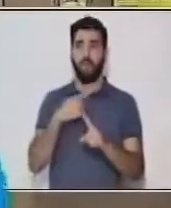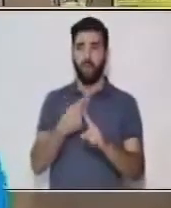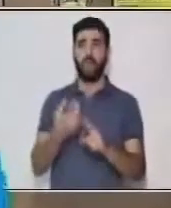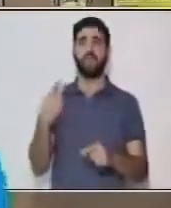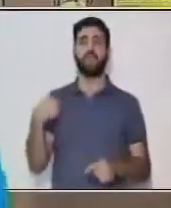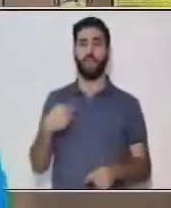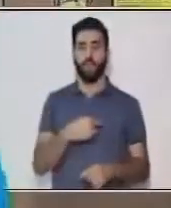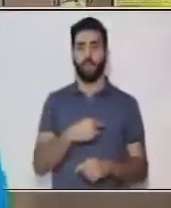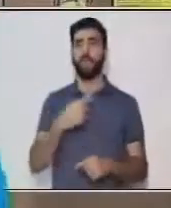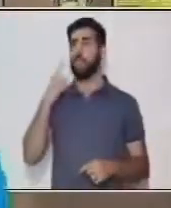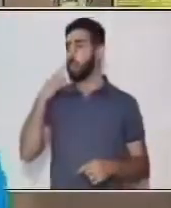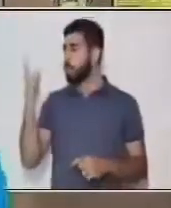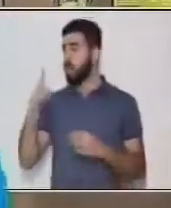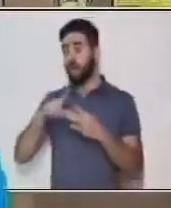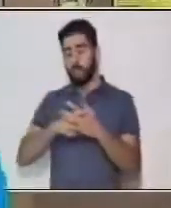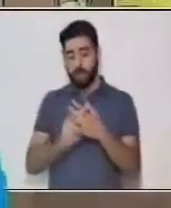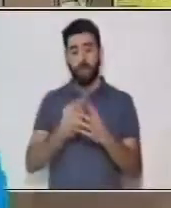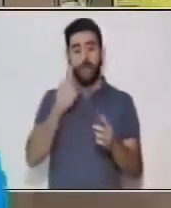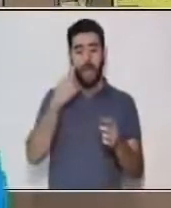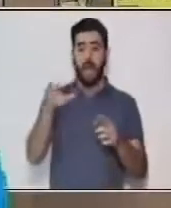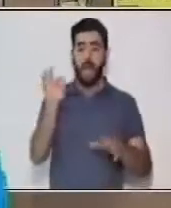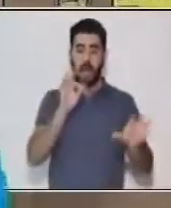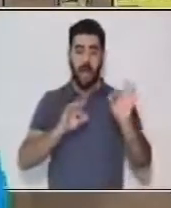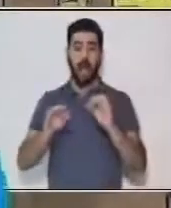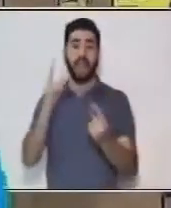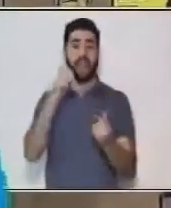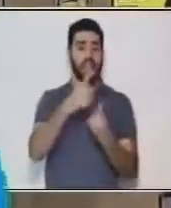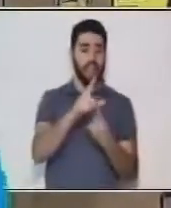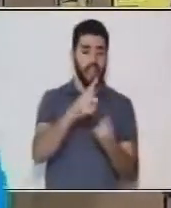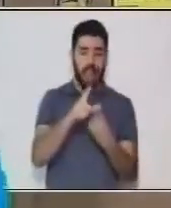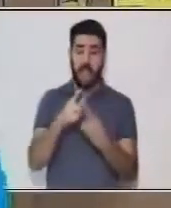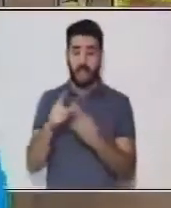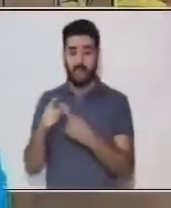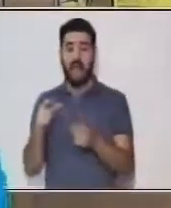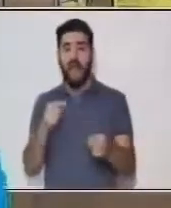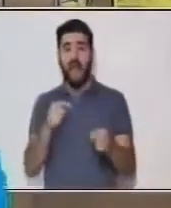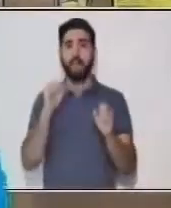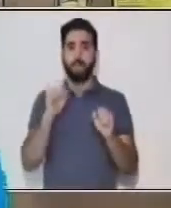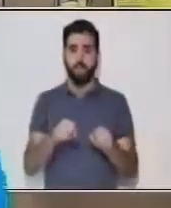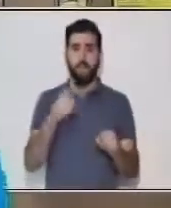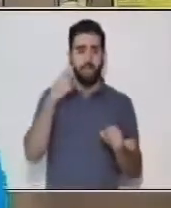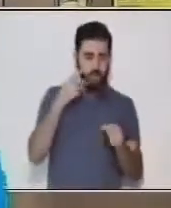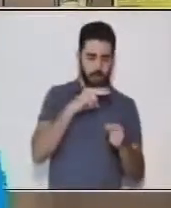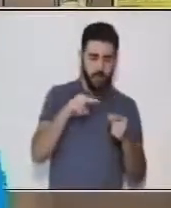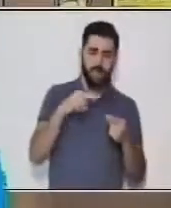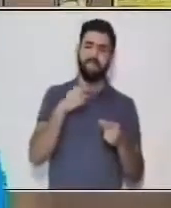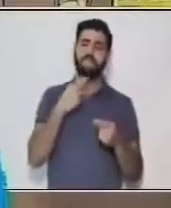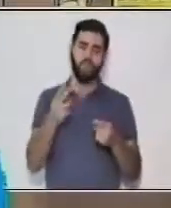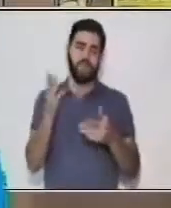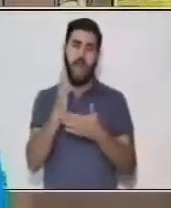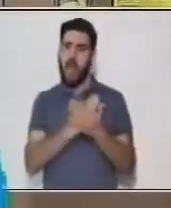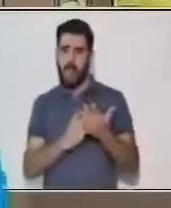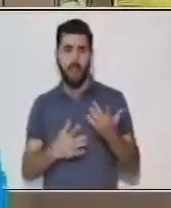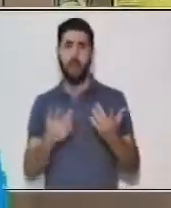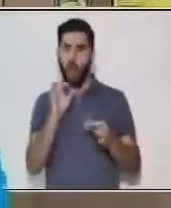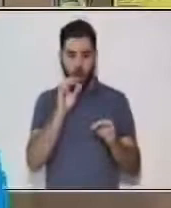identificamos y sabemos que todas las letras tienen un nombre y tienen un sonido. Al unir todos los sonidos vamos